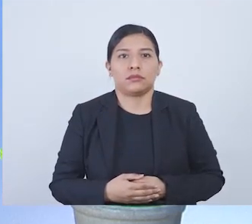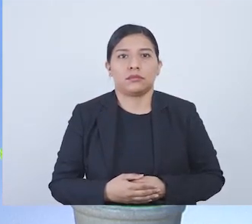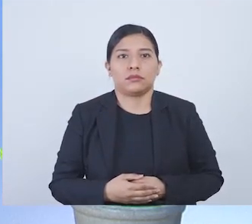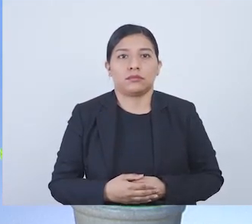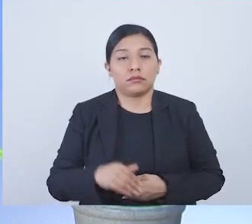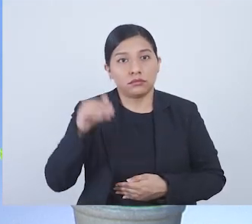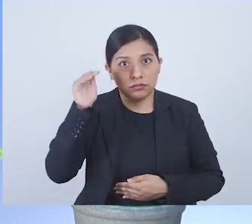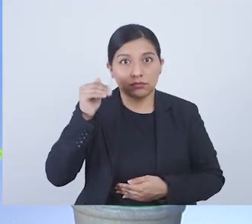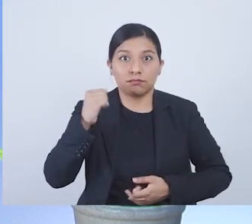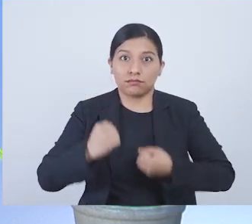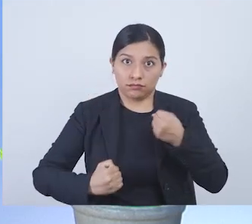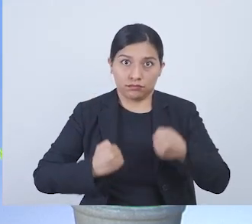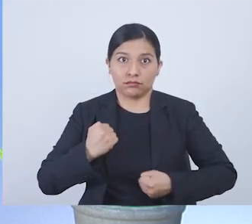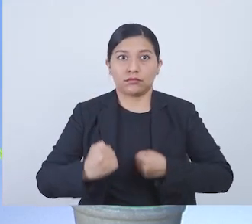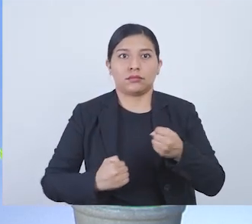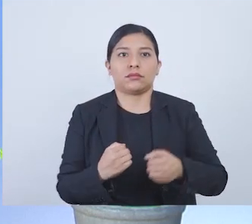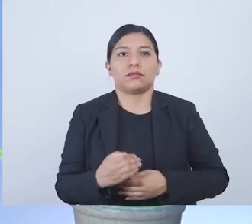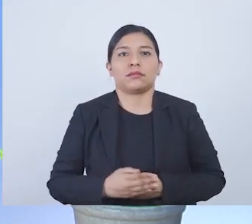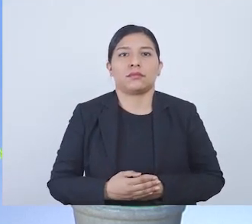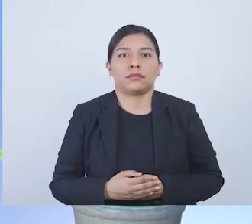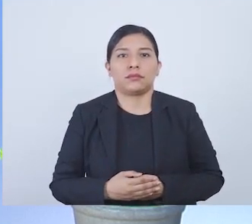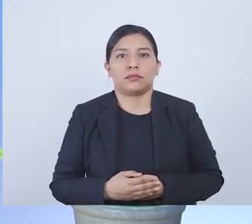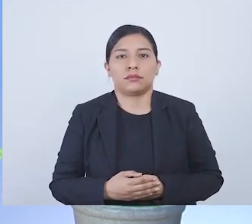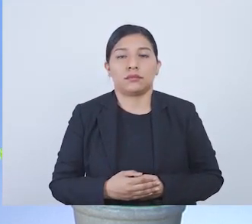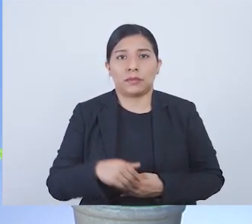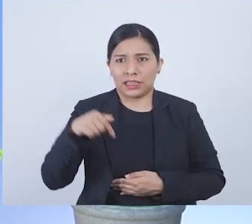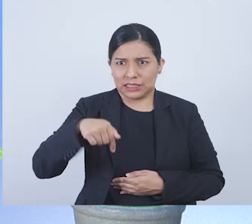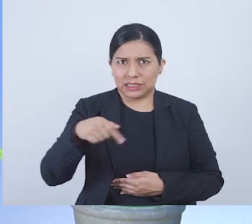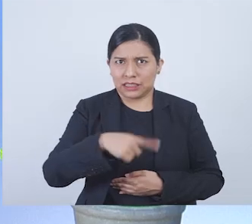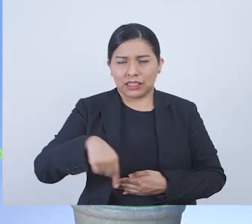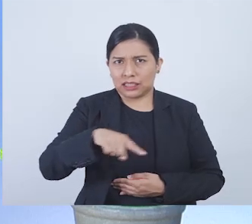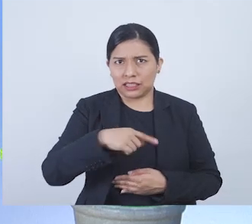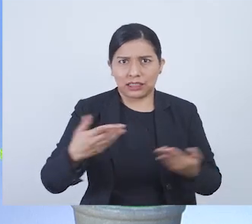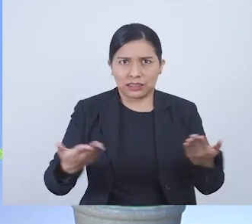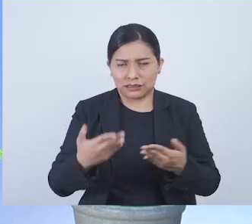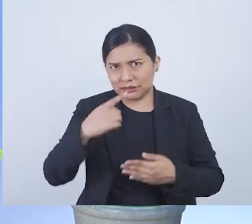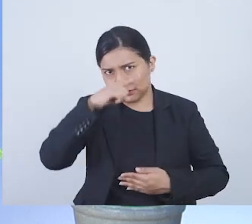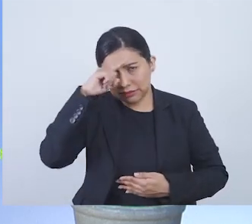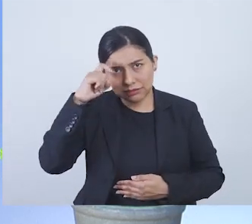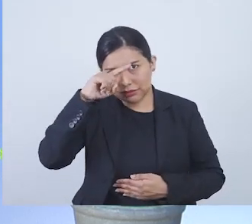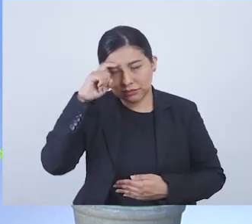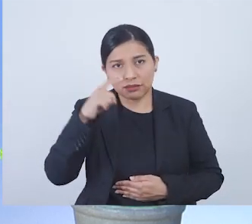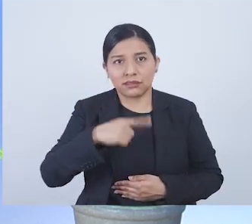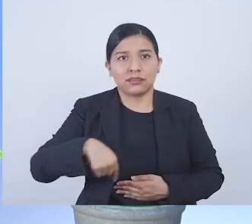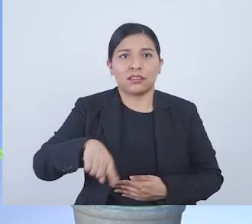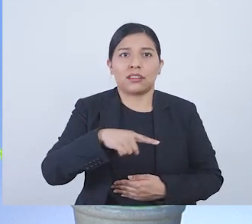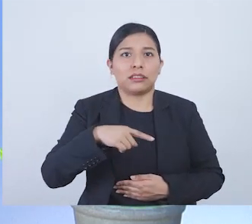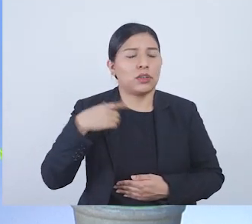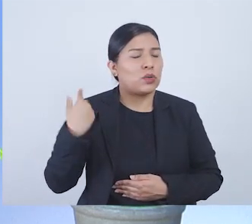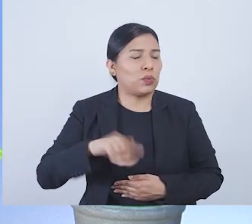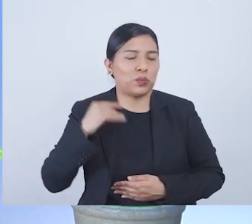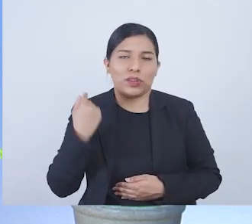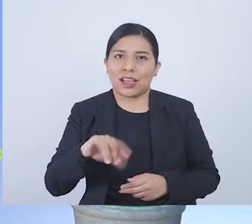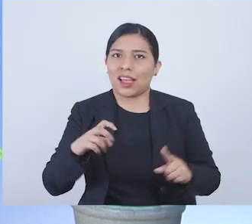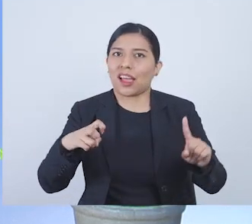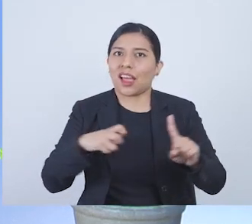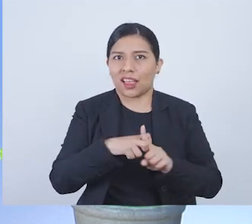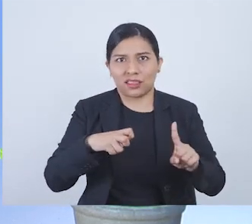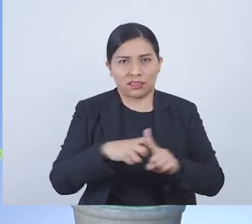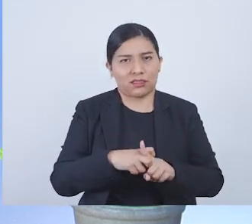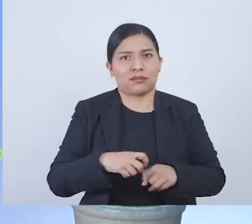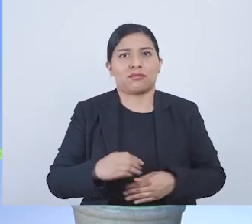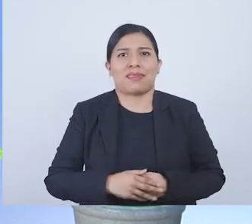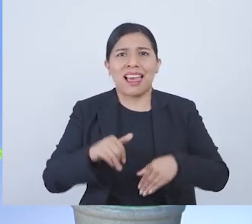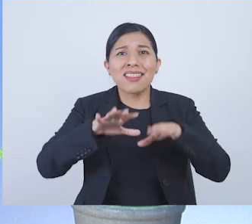Profesores de educación física que están ahorita laborando, tienen un gran reto. A